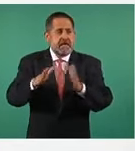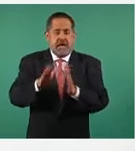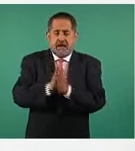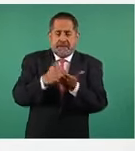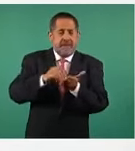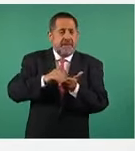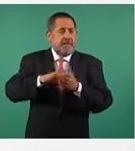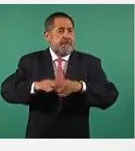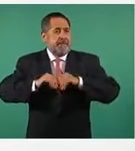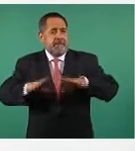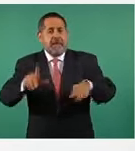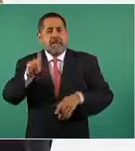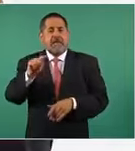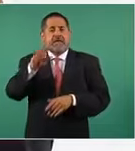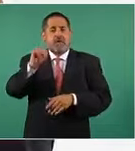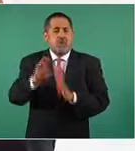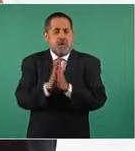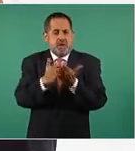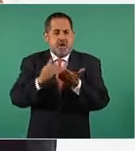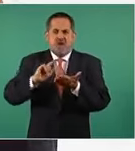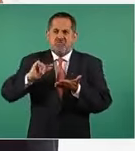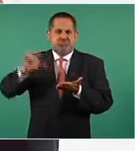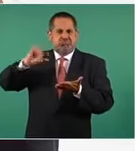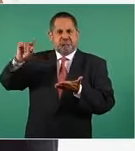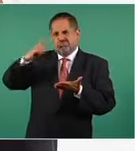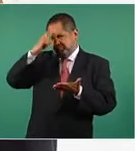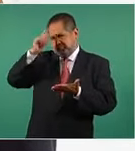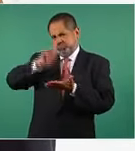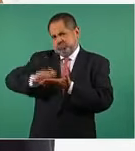79 títulos de grandes autores,